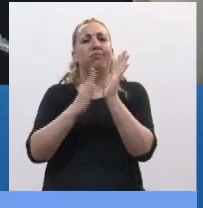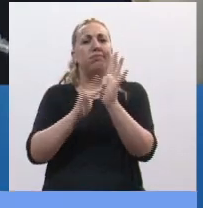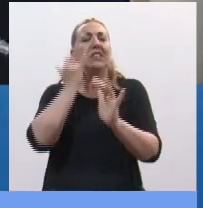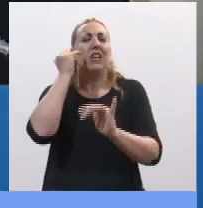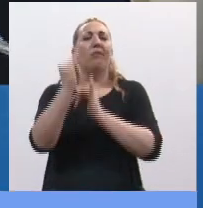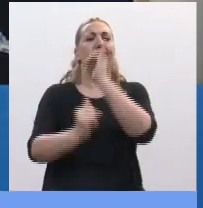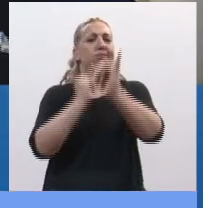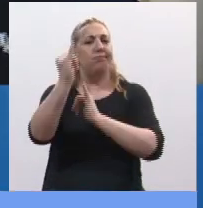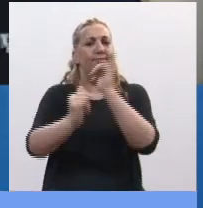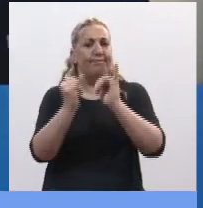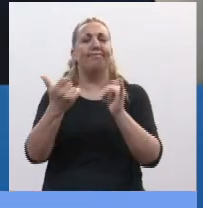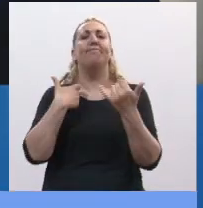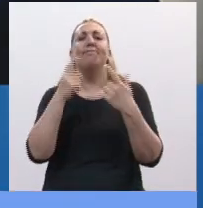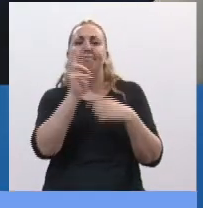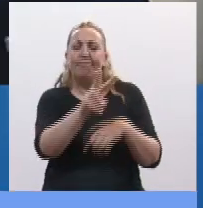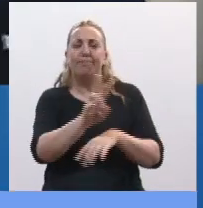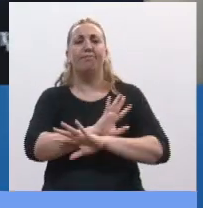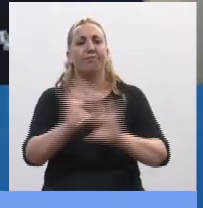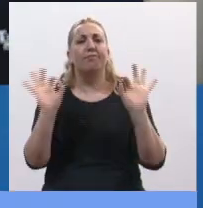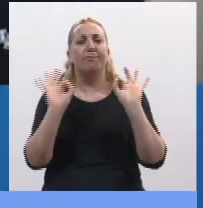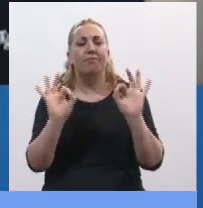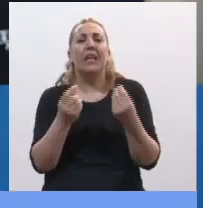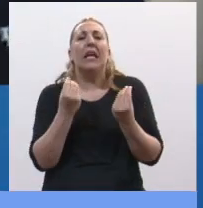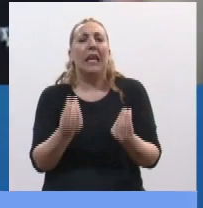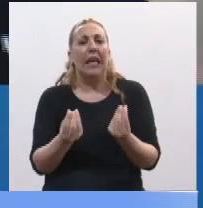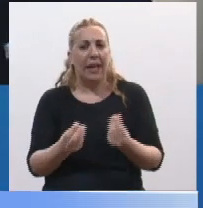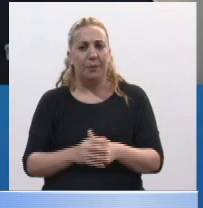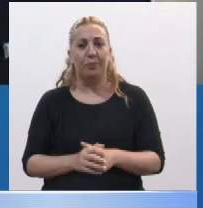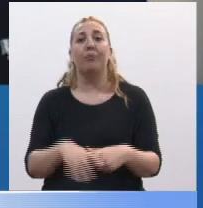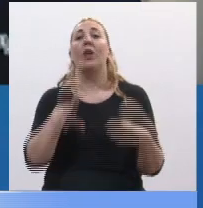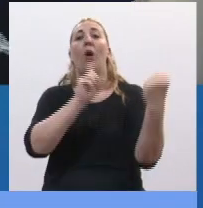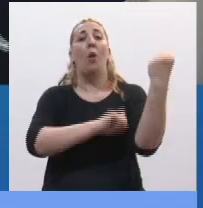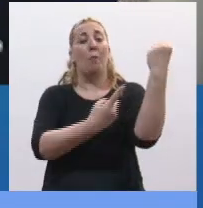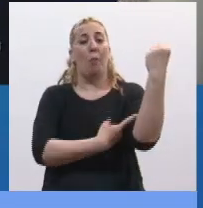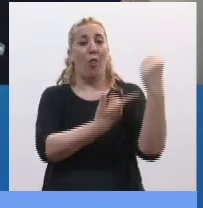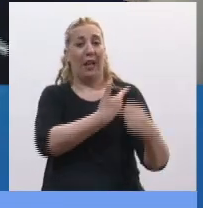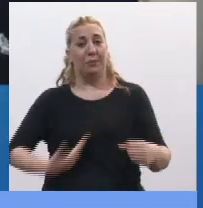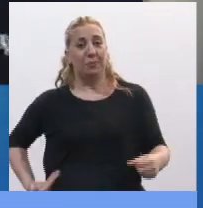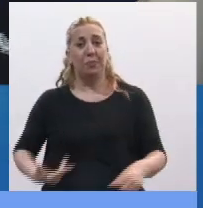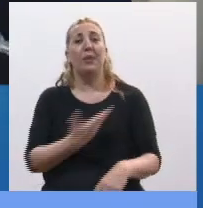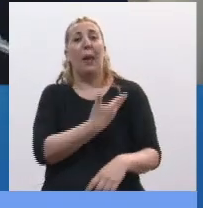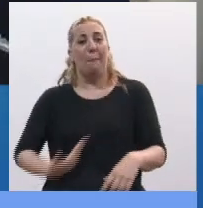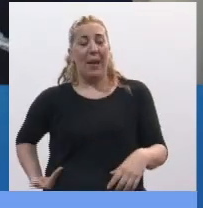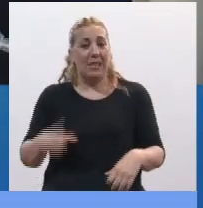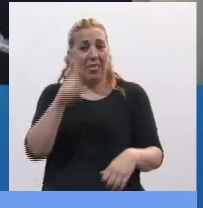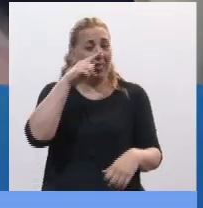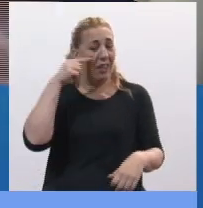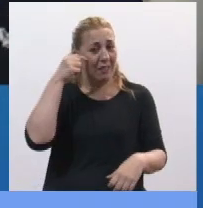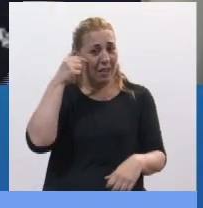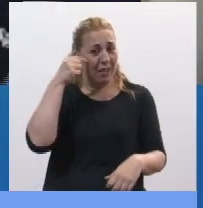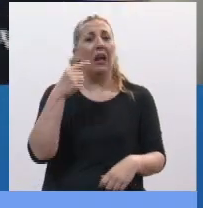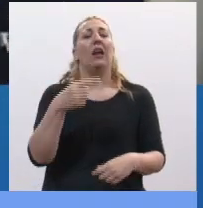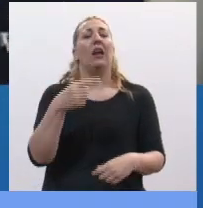hemos escuchado radican, por un lado, en el hecho de que el Poder Ejecutivo, el Presidente de la